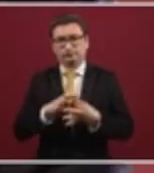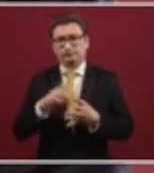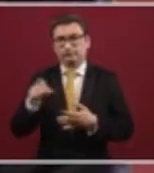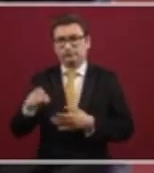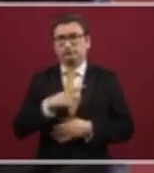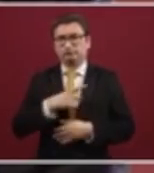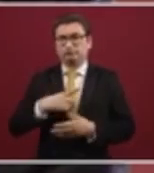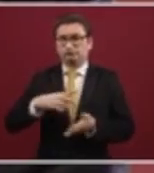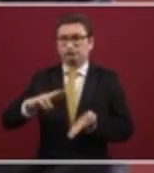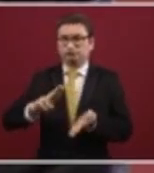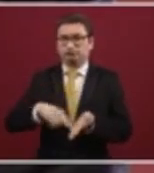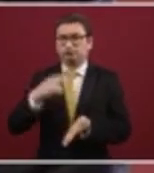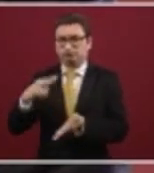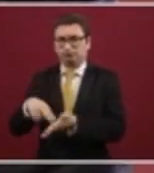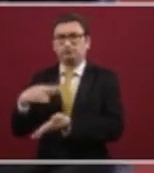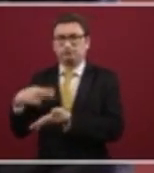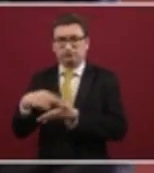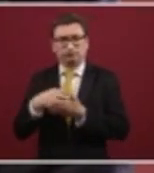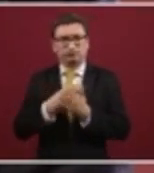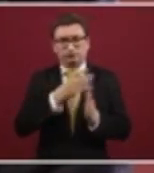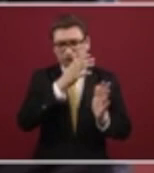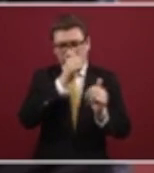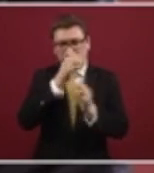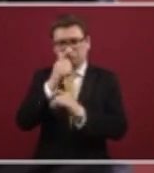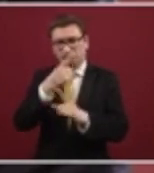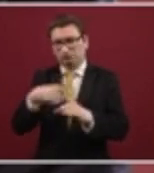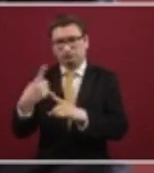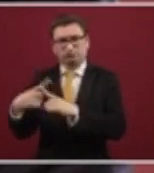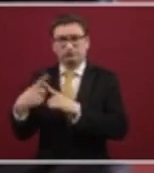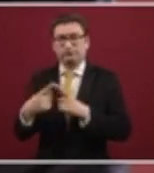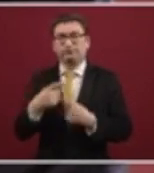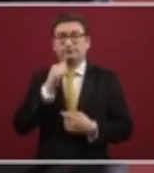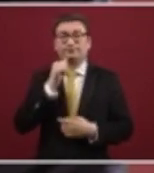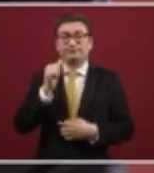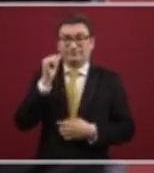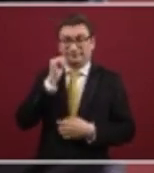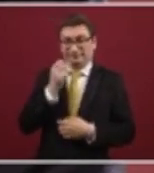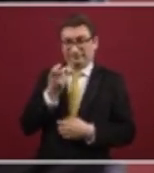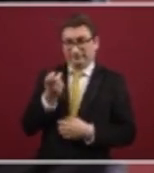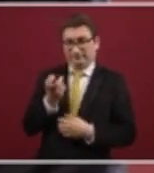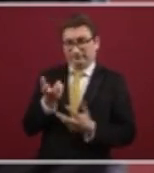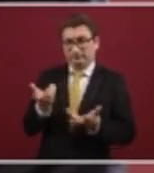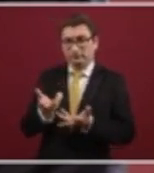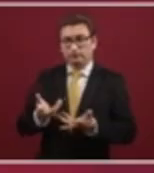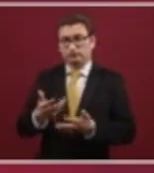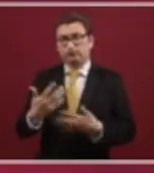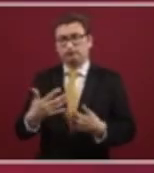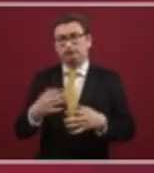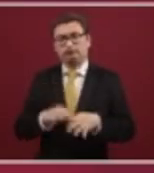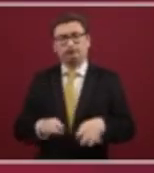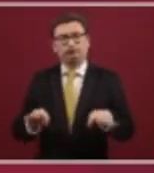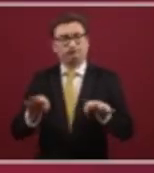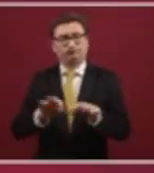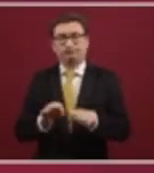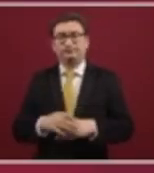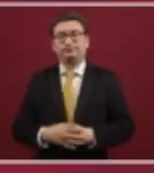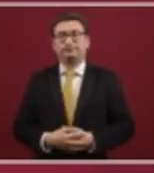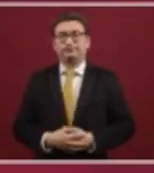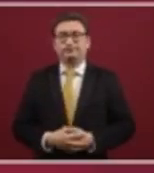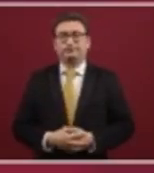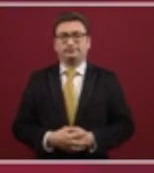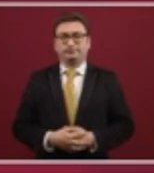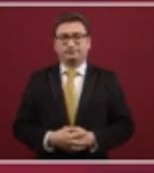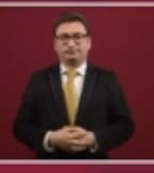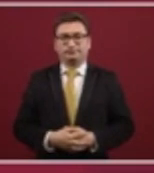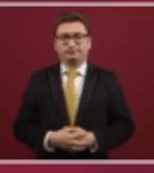ratificar tratados. Lo que hicieron ayer fue un aporte